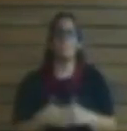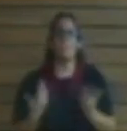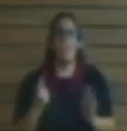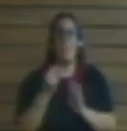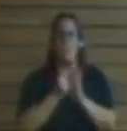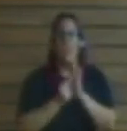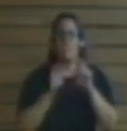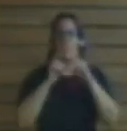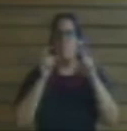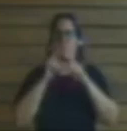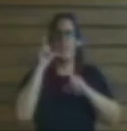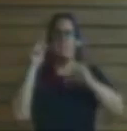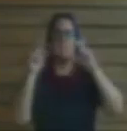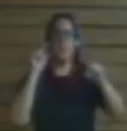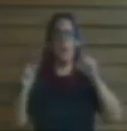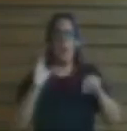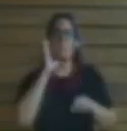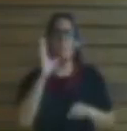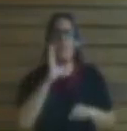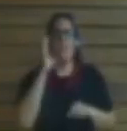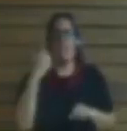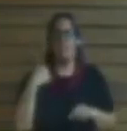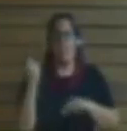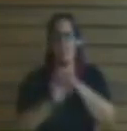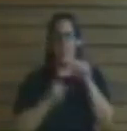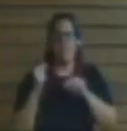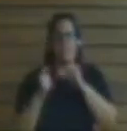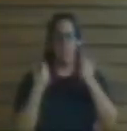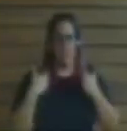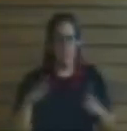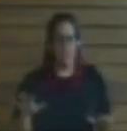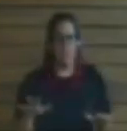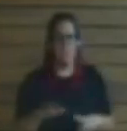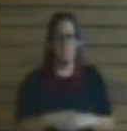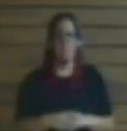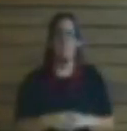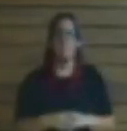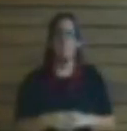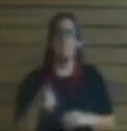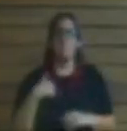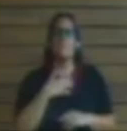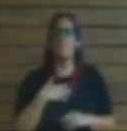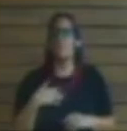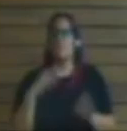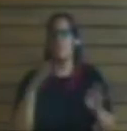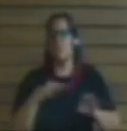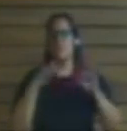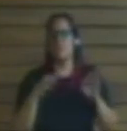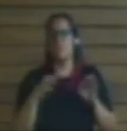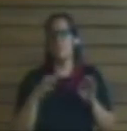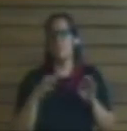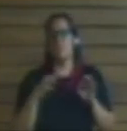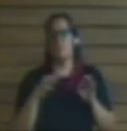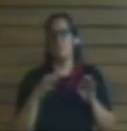van las empresas, yo creo que lo hemos debatido en más de una ocasión. Sí que quería, en cualquiera de los casos, dos